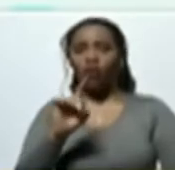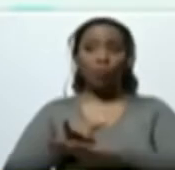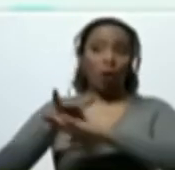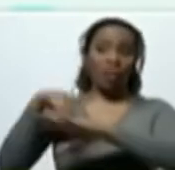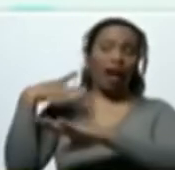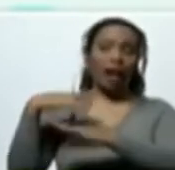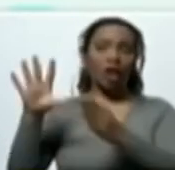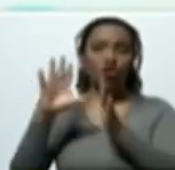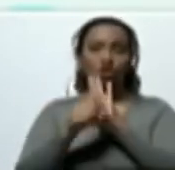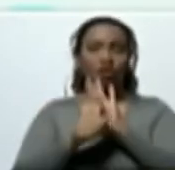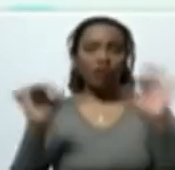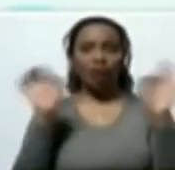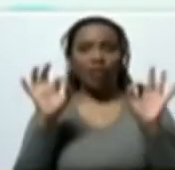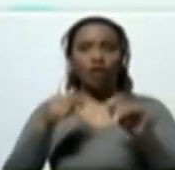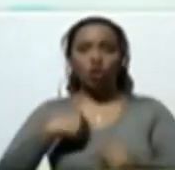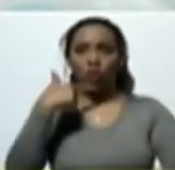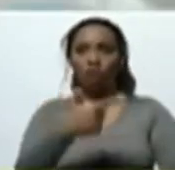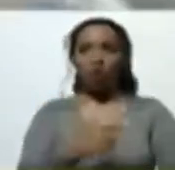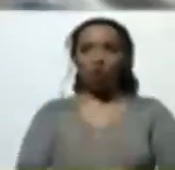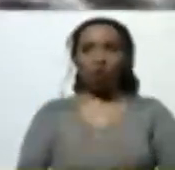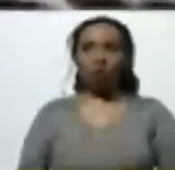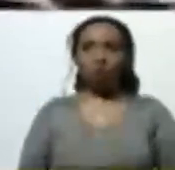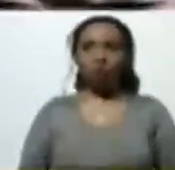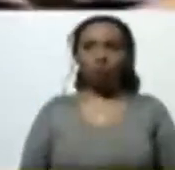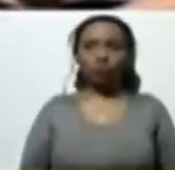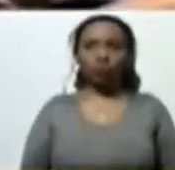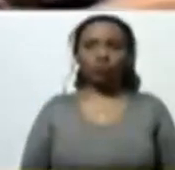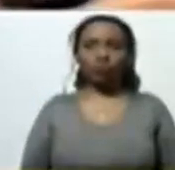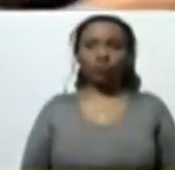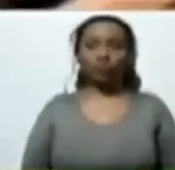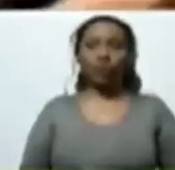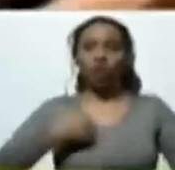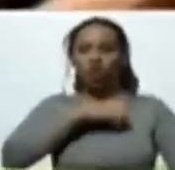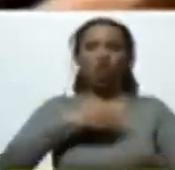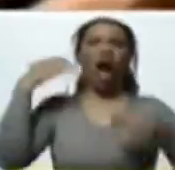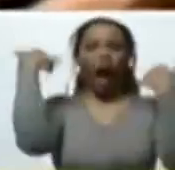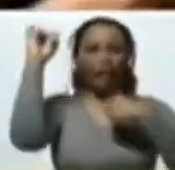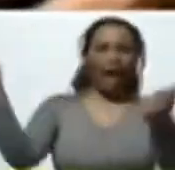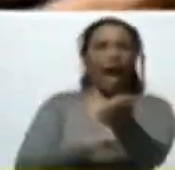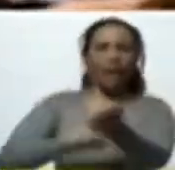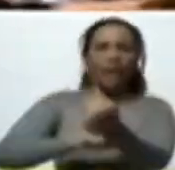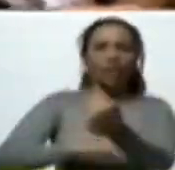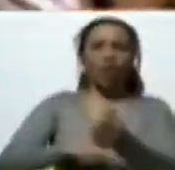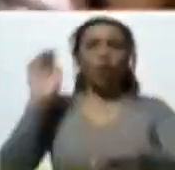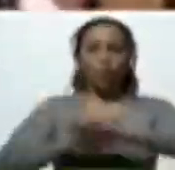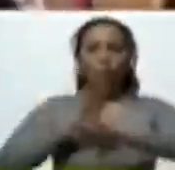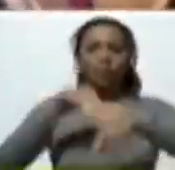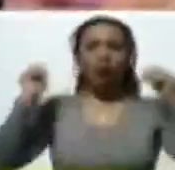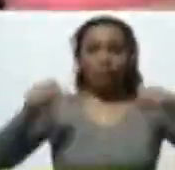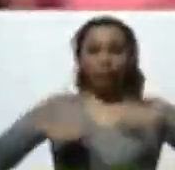robar. Así lo digo. Estamos bien arrechos por lo que está pasando en